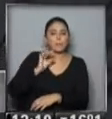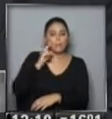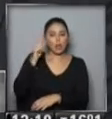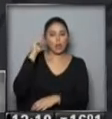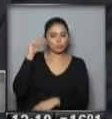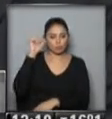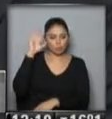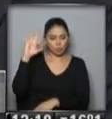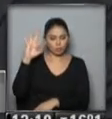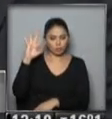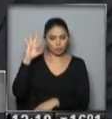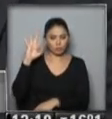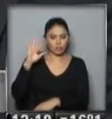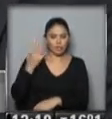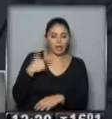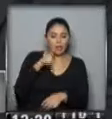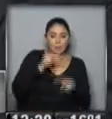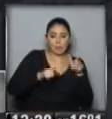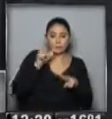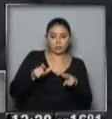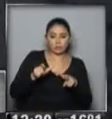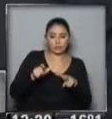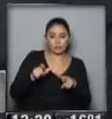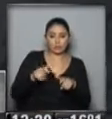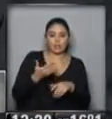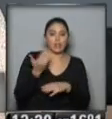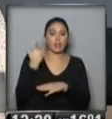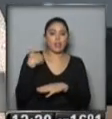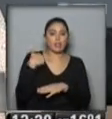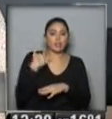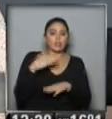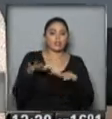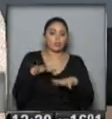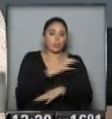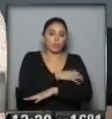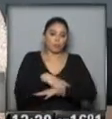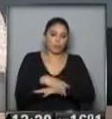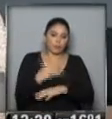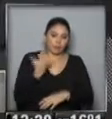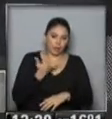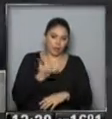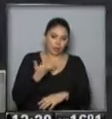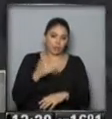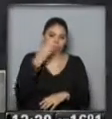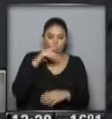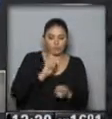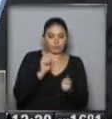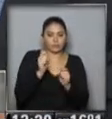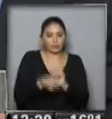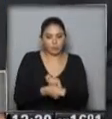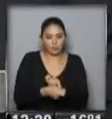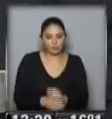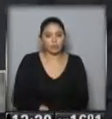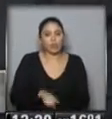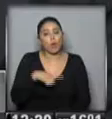lo menos un 50% de la población había pasado algún momento por situaciones de pobreza. Había pasado. Salió. Otros son